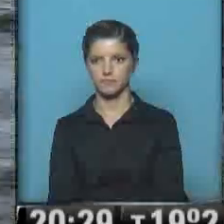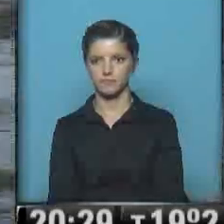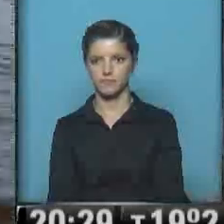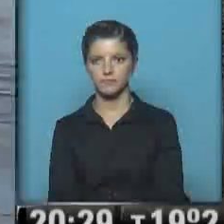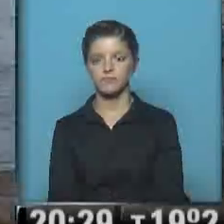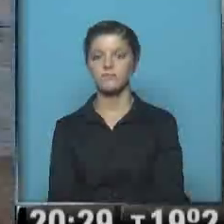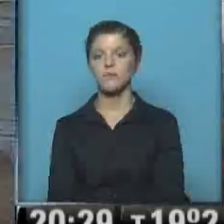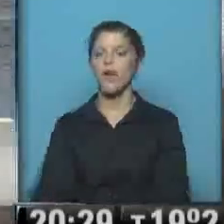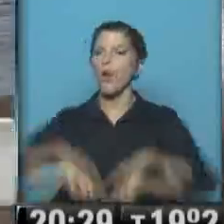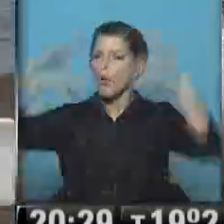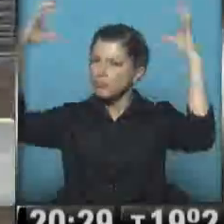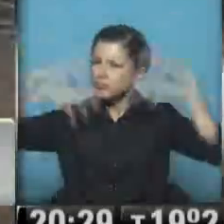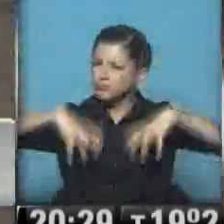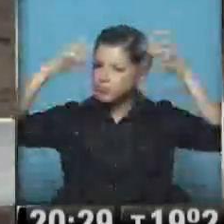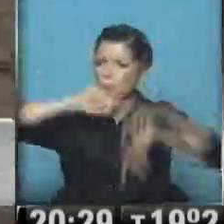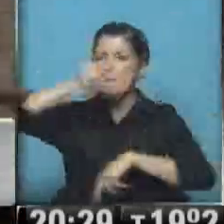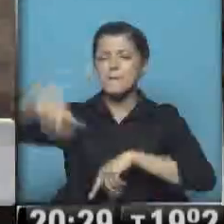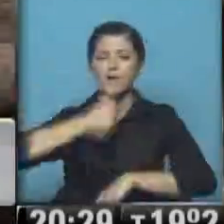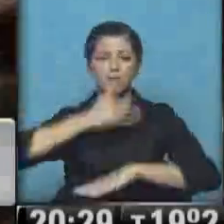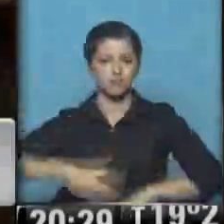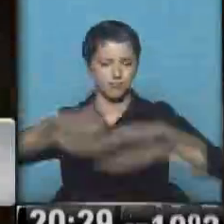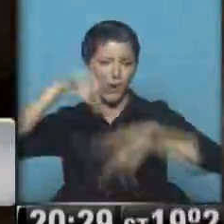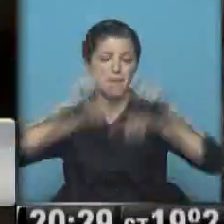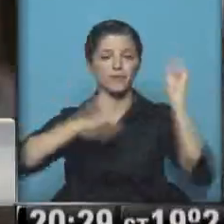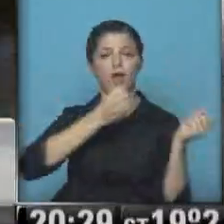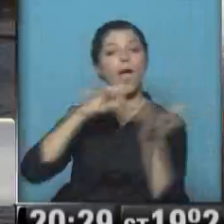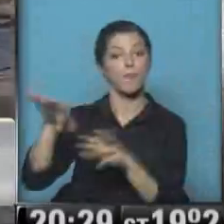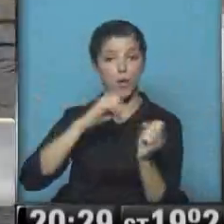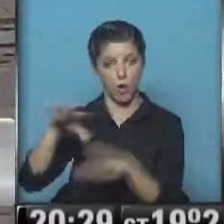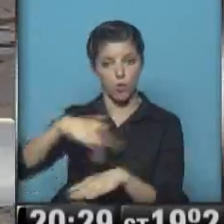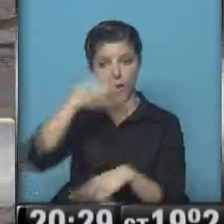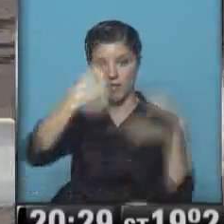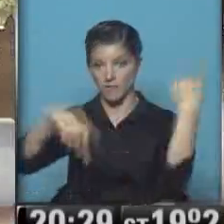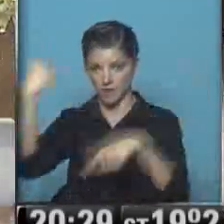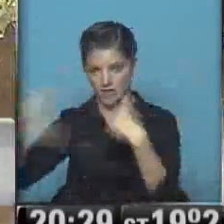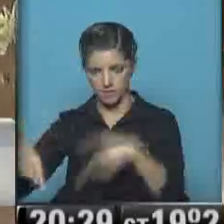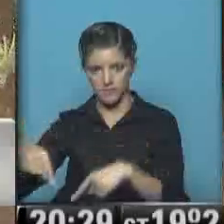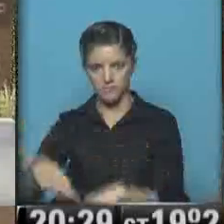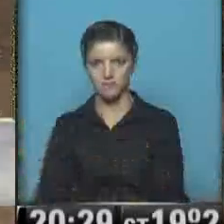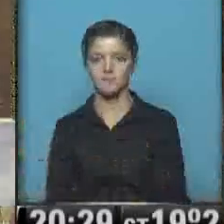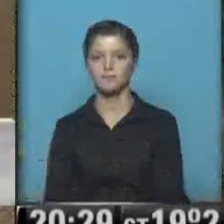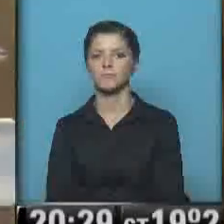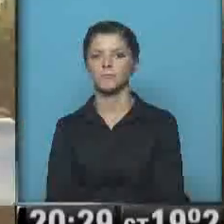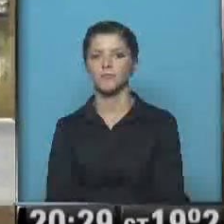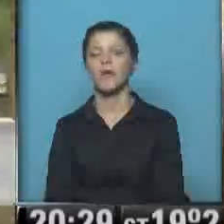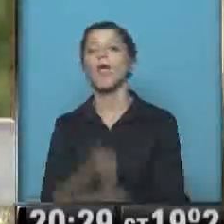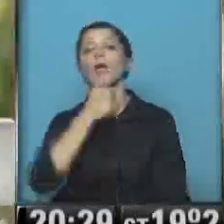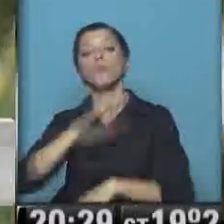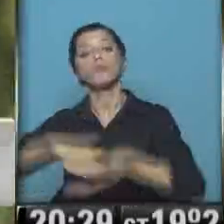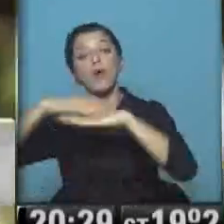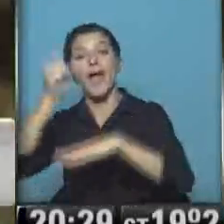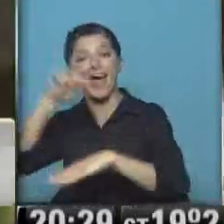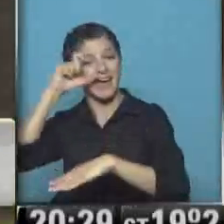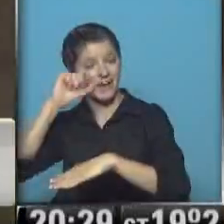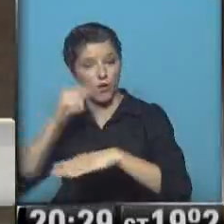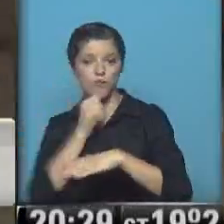el fuerte temporal se produjeron inundaciones y evacuaciones en distintas zonas del conurbano bonaerense. Desbordó el río Areco y la